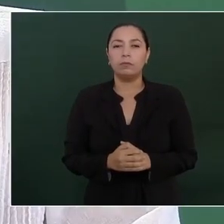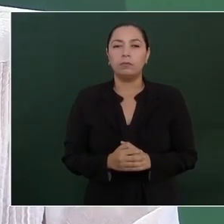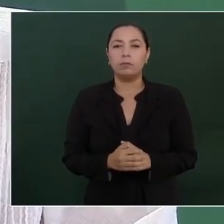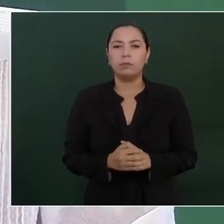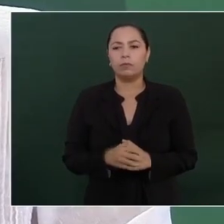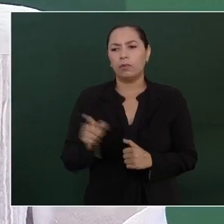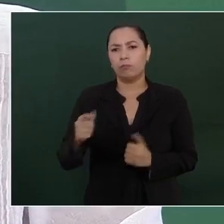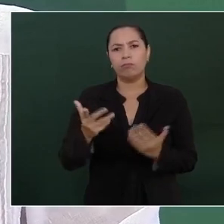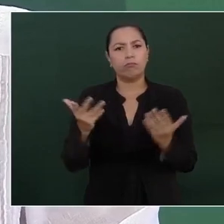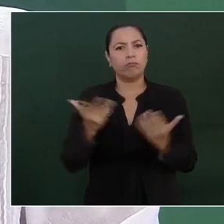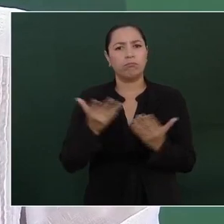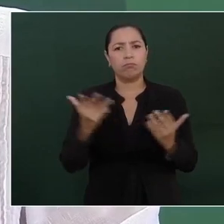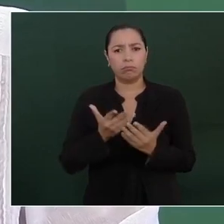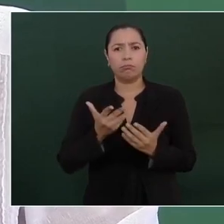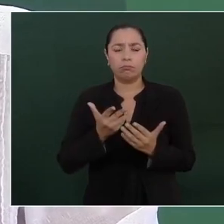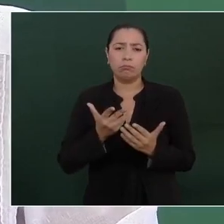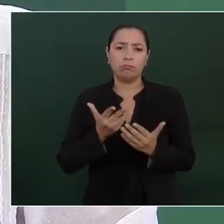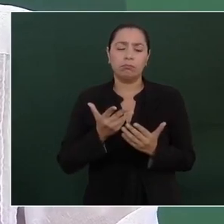hacer